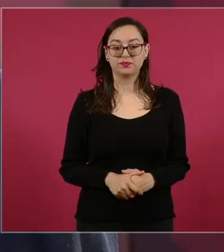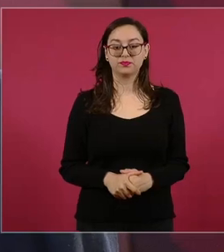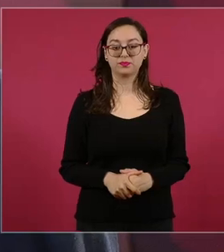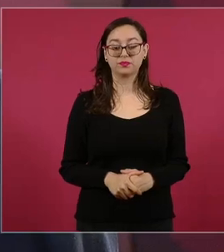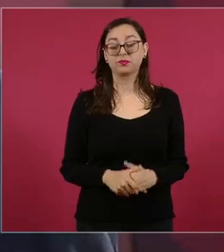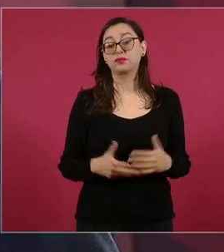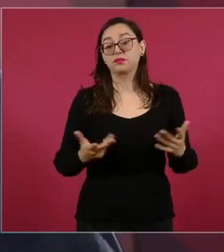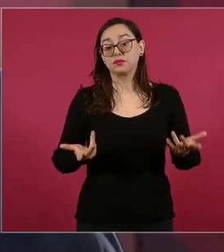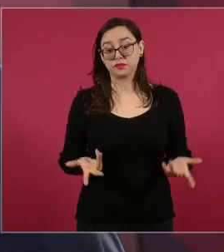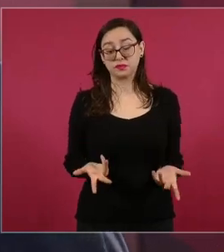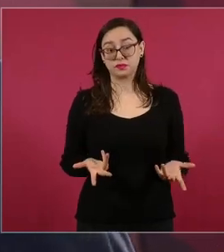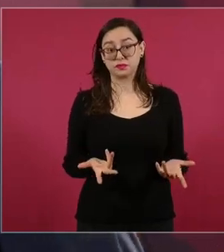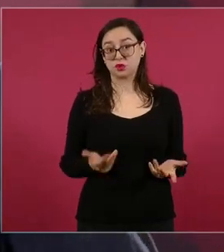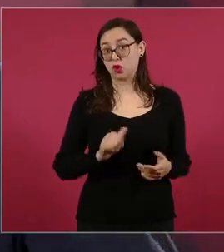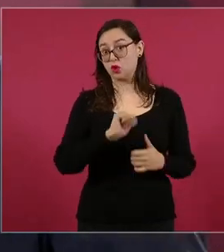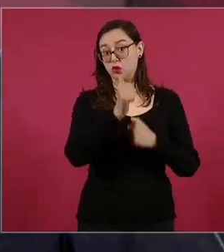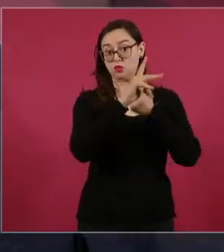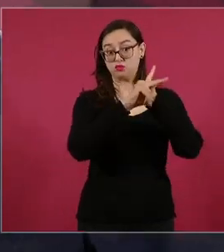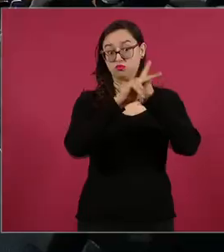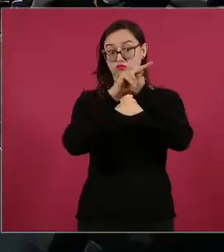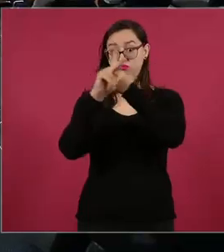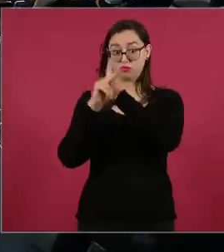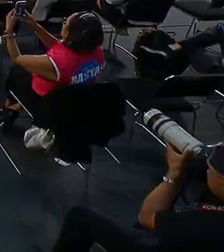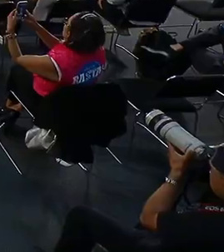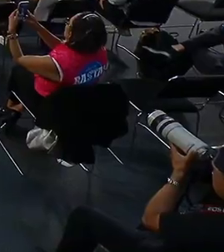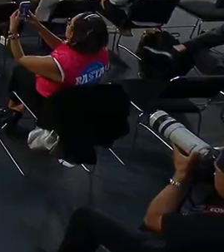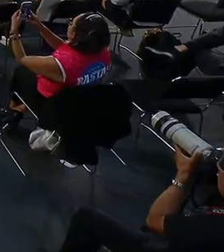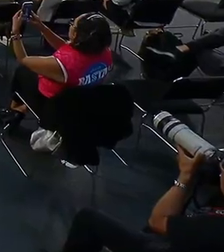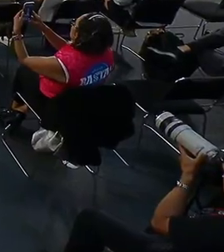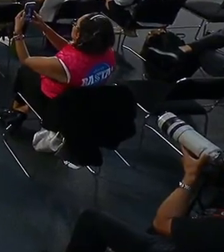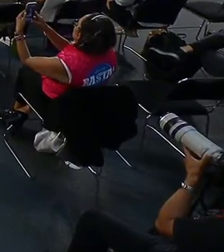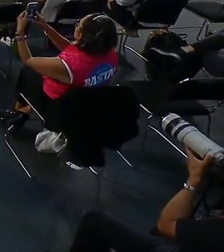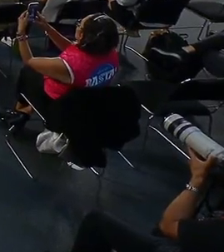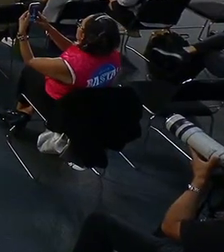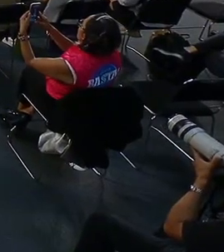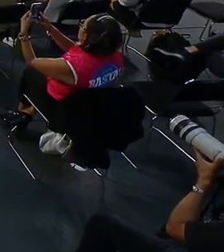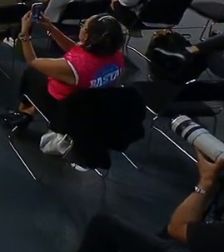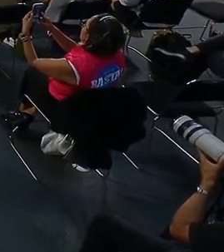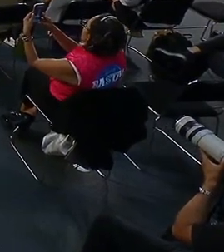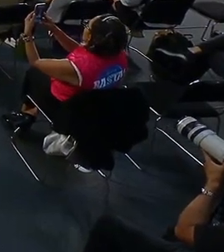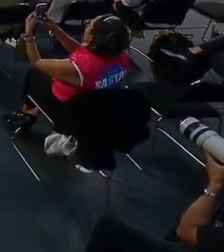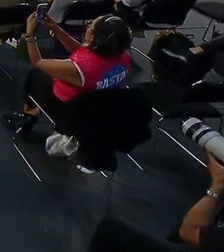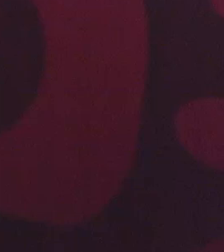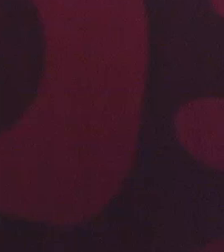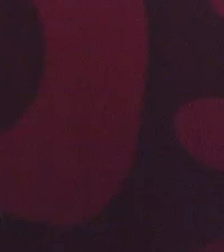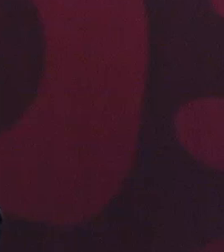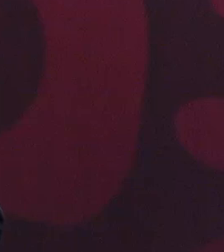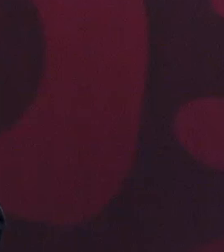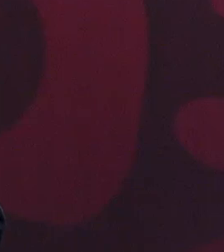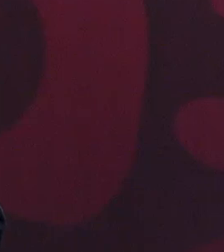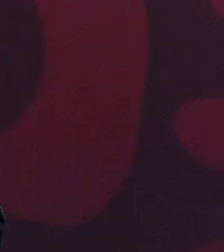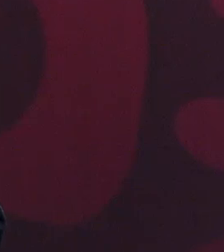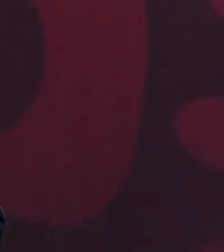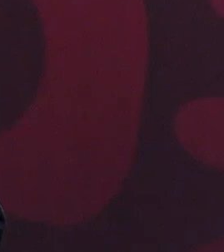Me refiero a autoridades, a gobiernos.